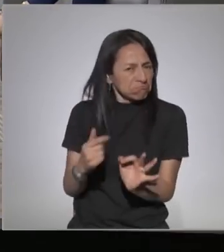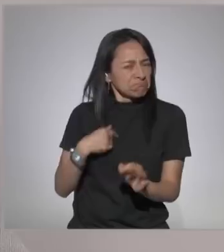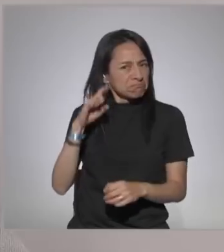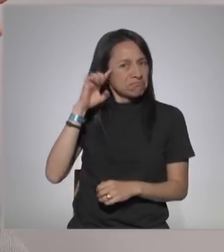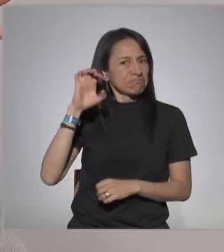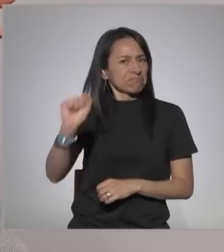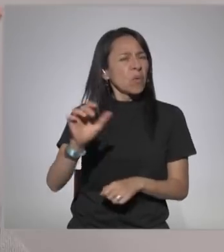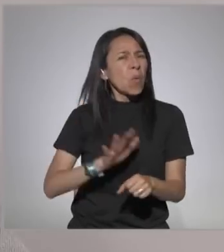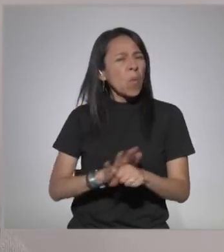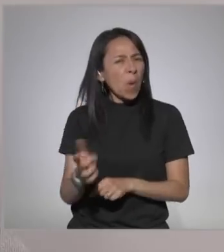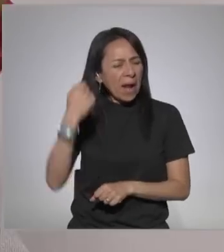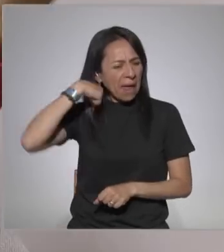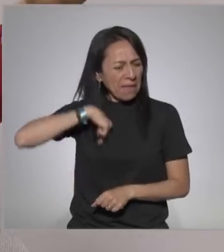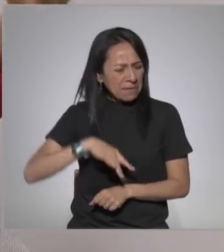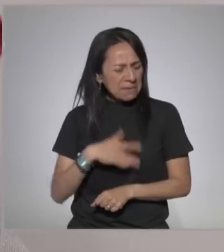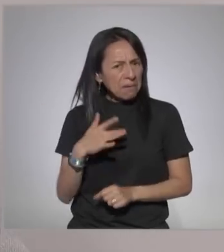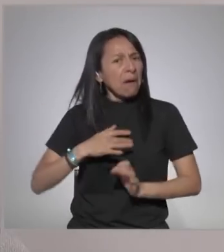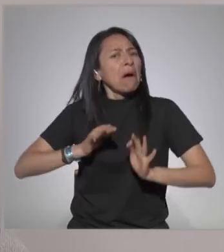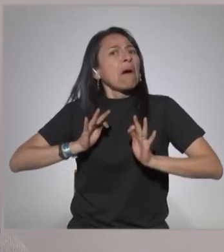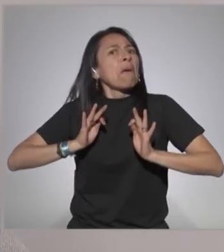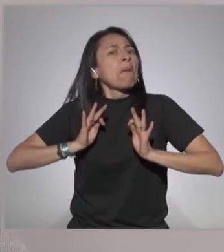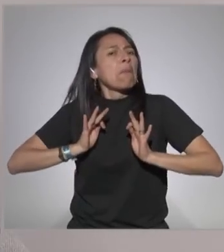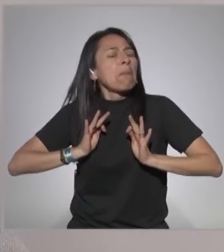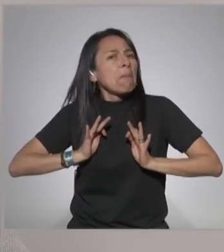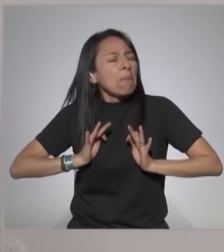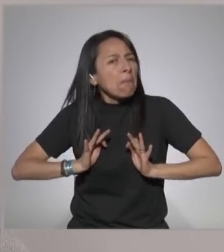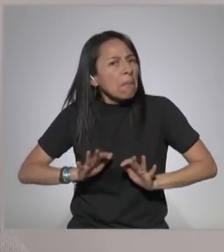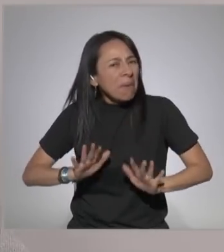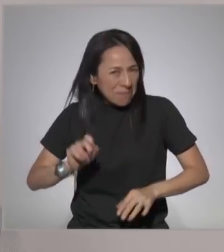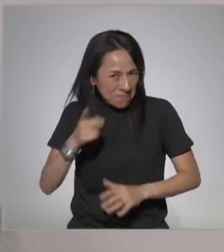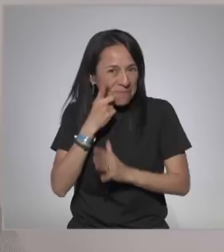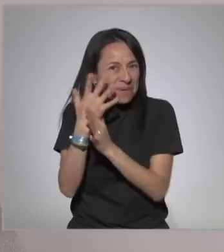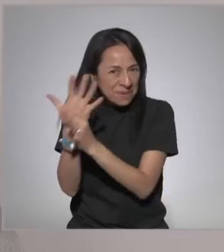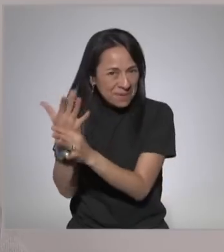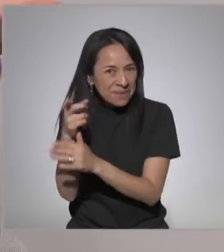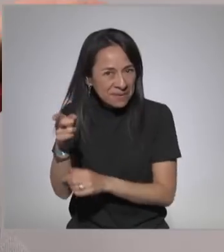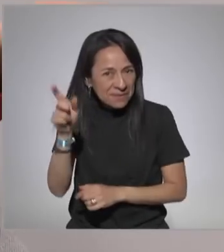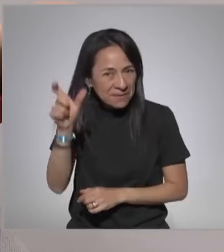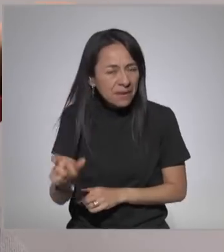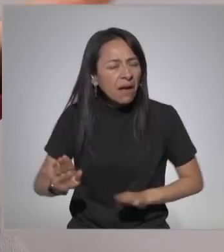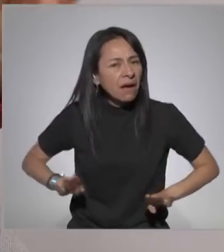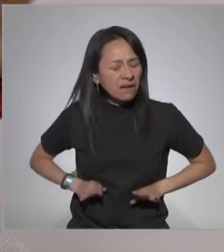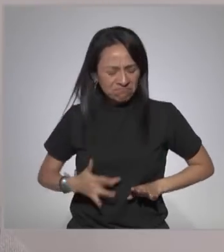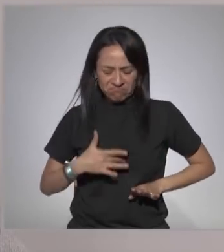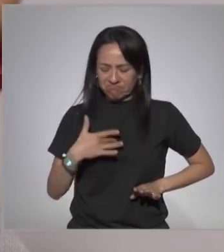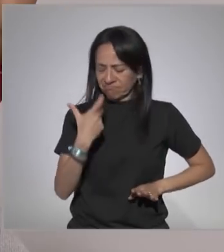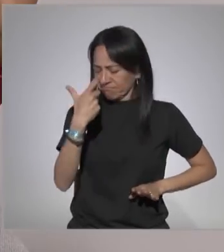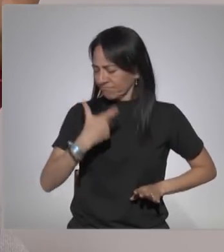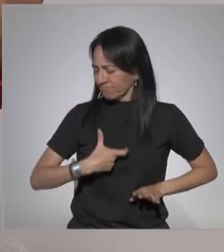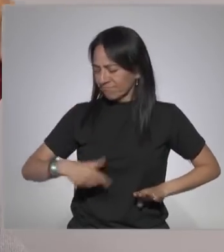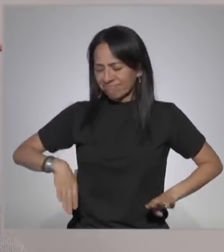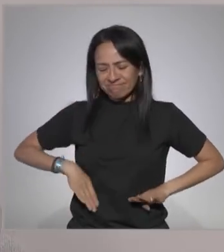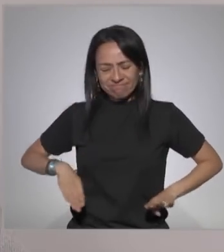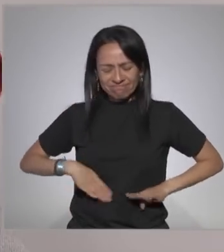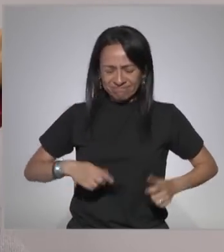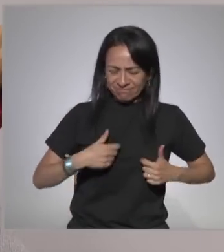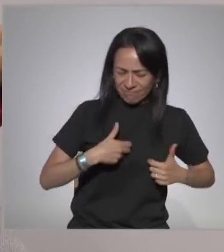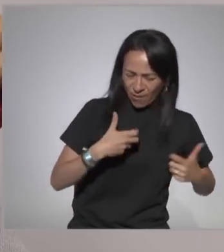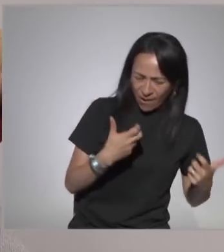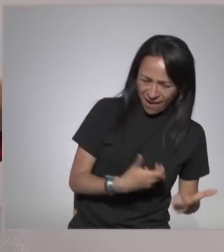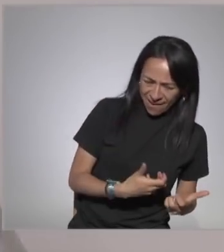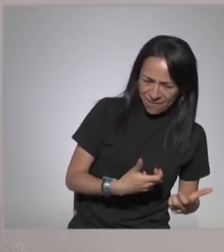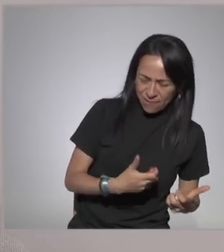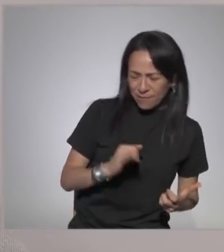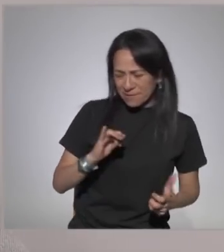sentimientos de tranquilidad o esto que nos decía, ¿no? Cómo ella valora mucho esta libertad y decía de hacer y de